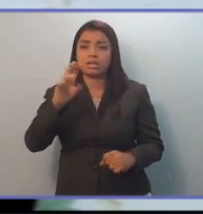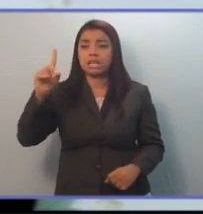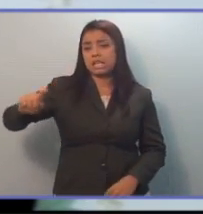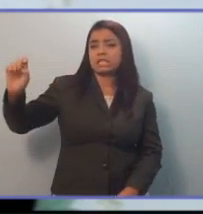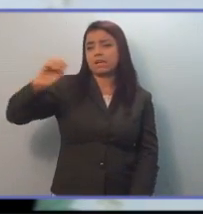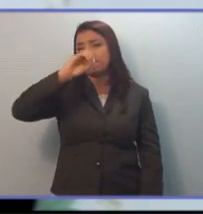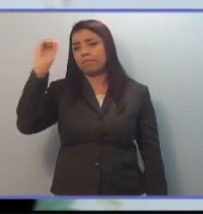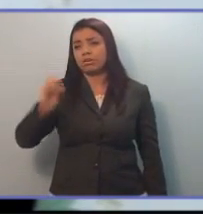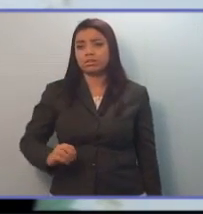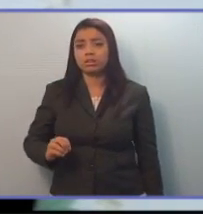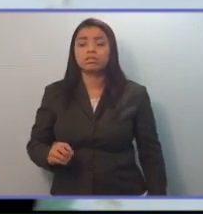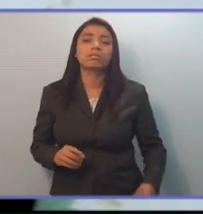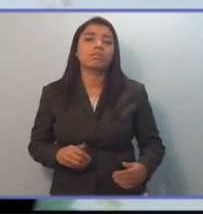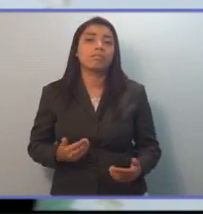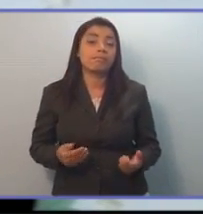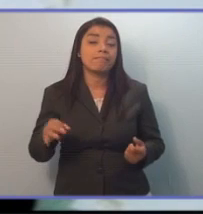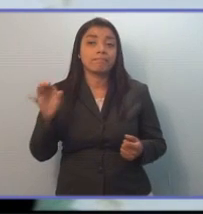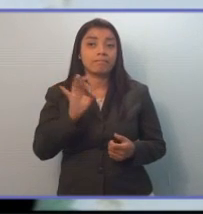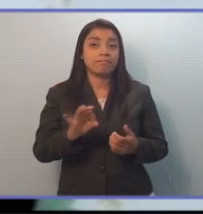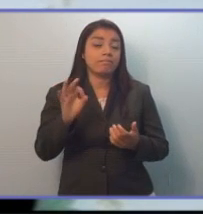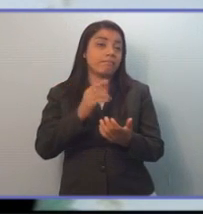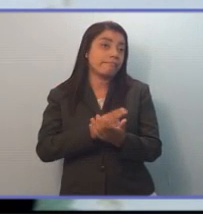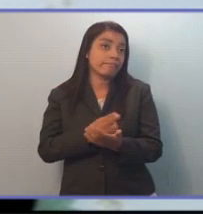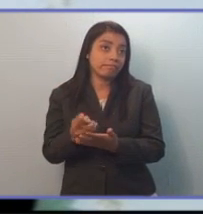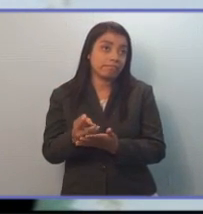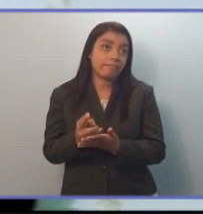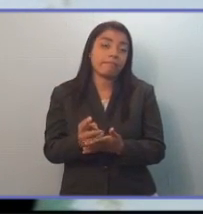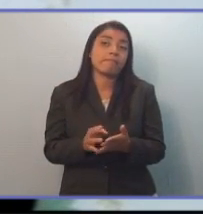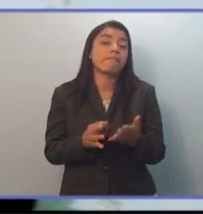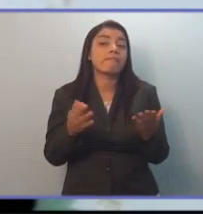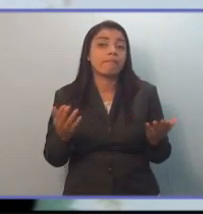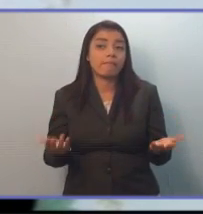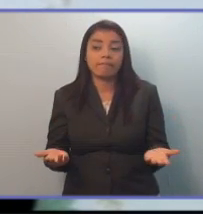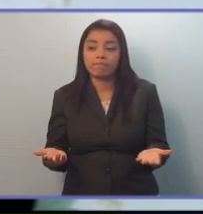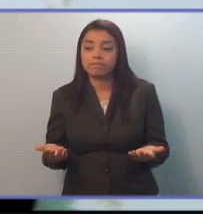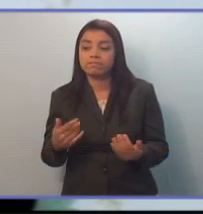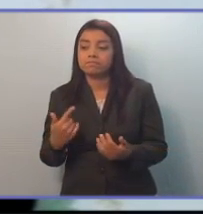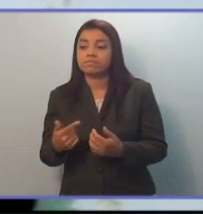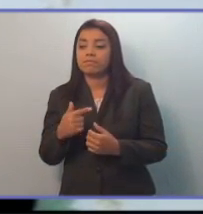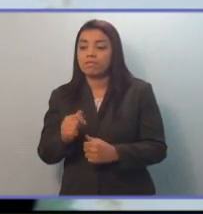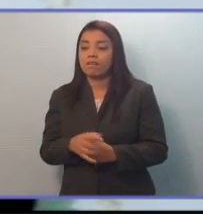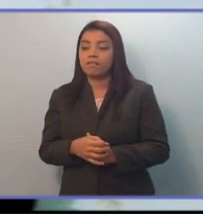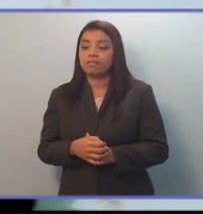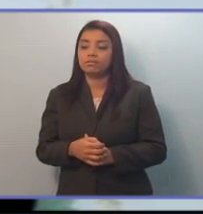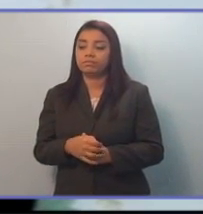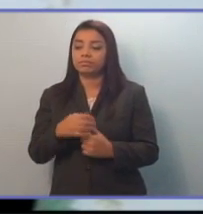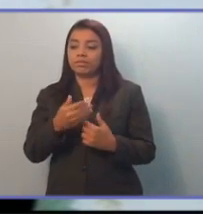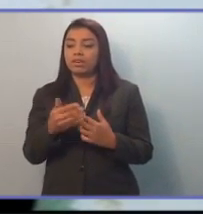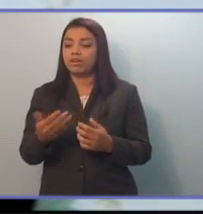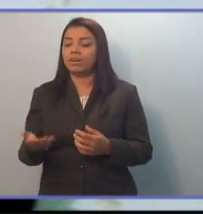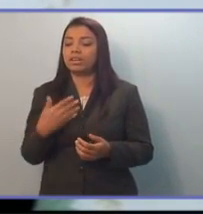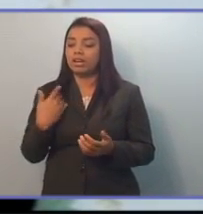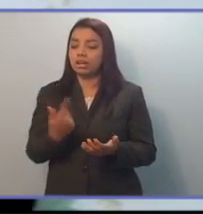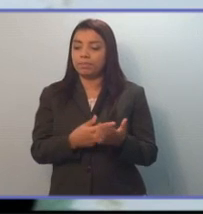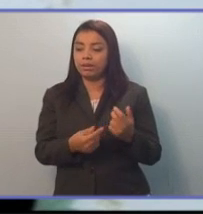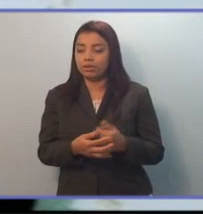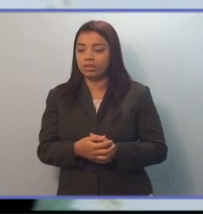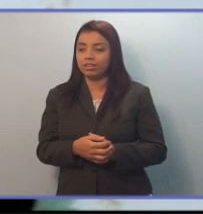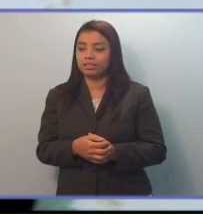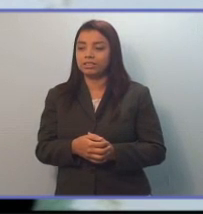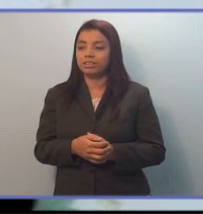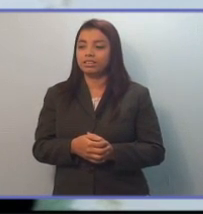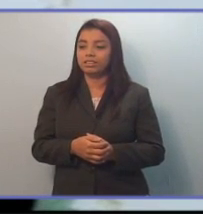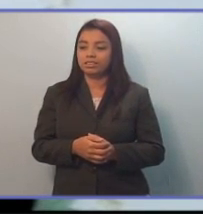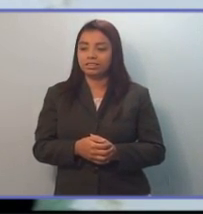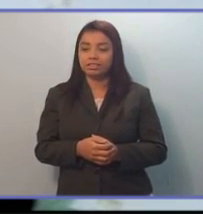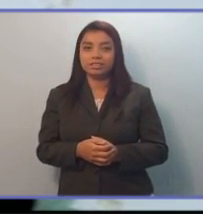¿no? Pero se ha mejorado la transparencia, o sea, sobre todo porque en el uso adecuado de los recursos, o sea, ha habido mucha transparencia.